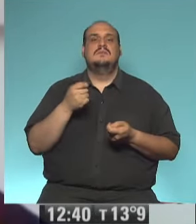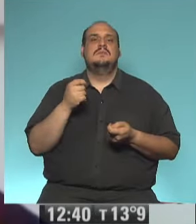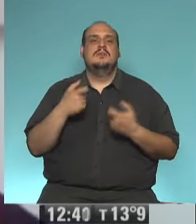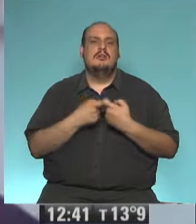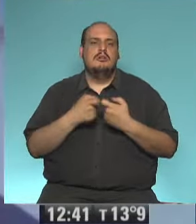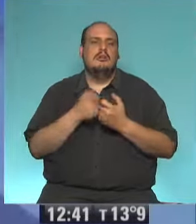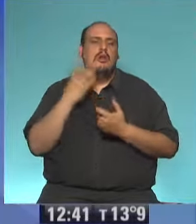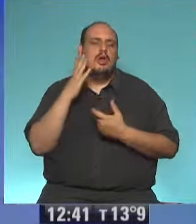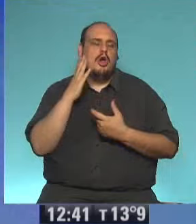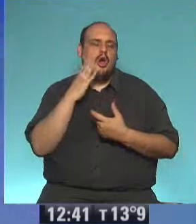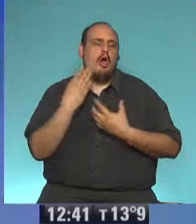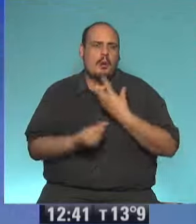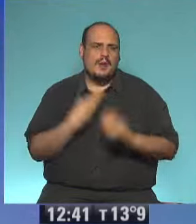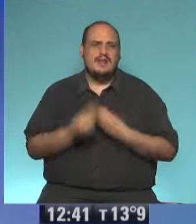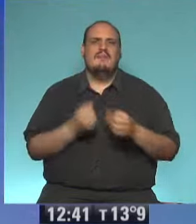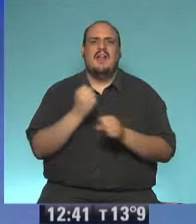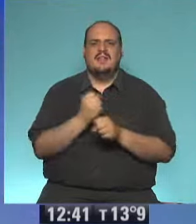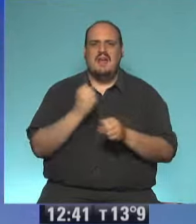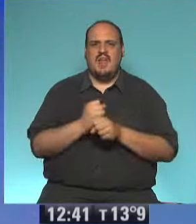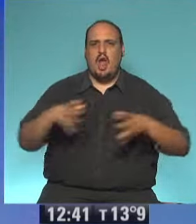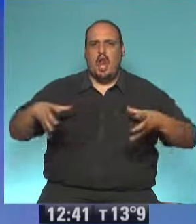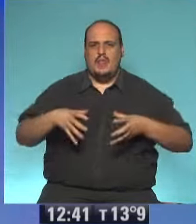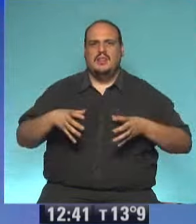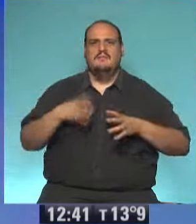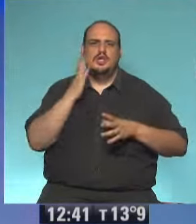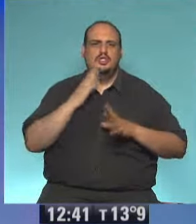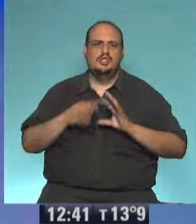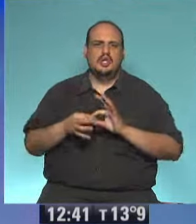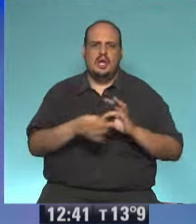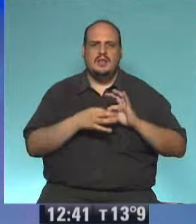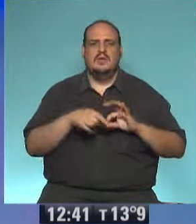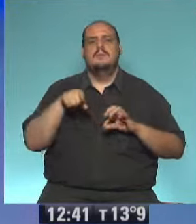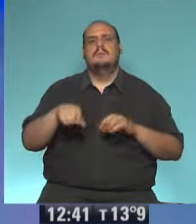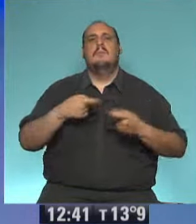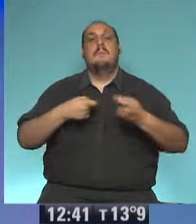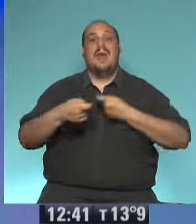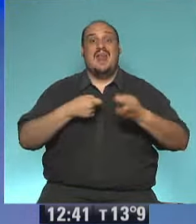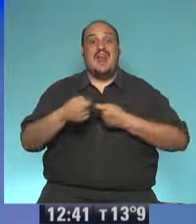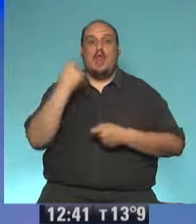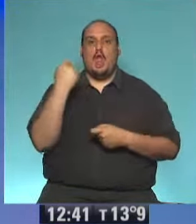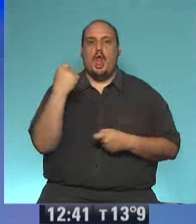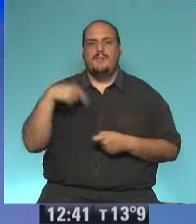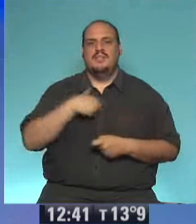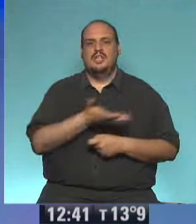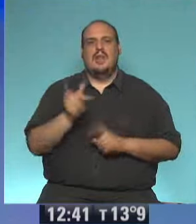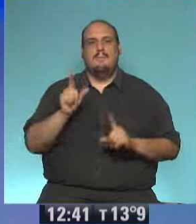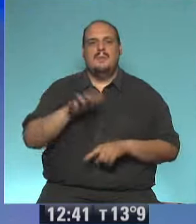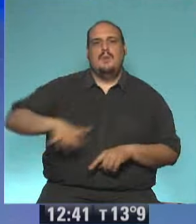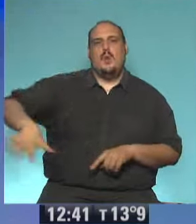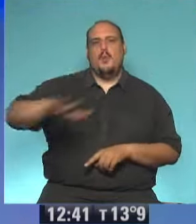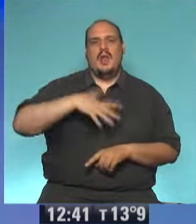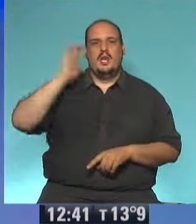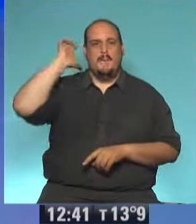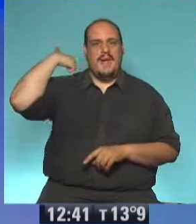de Trabajo Colectivo Solidario. Mm. Estamos dentro del mercado de economía social que queda en Palermo. Uh-huh. Bien.